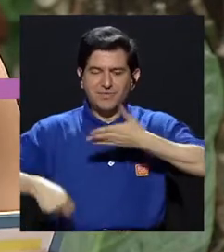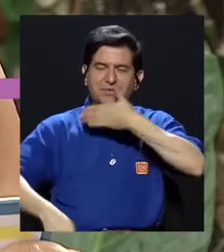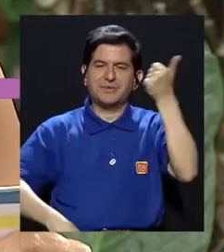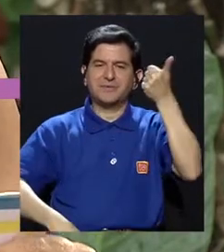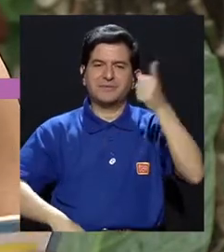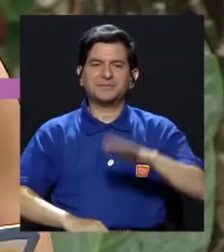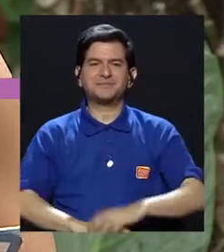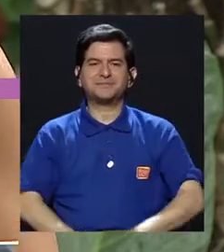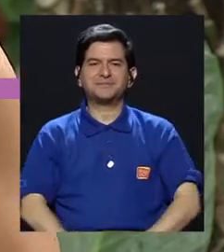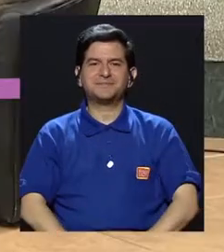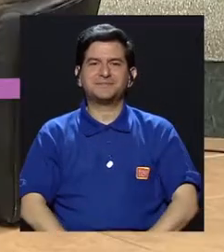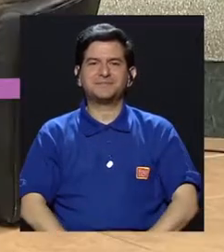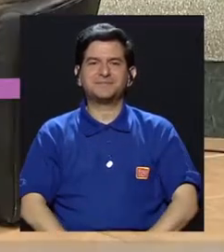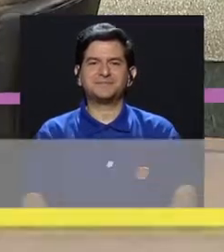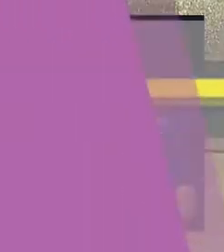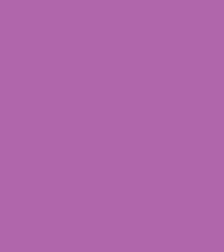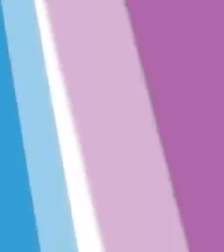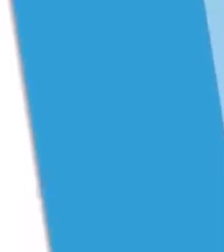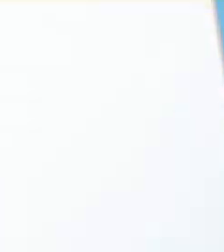Vivir Mejor.